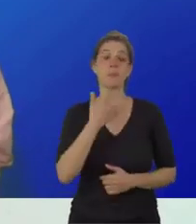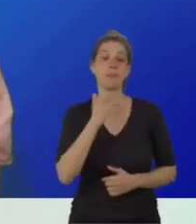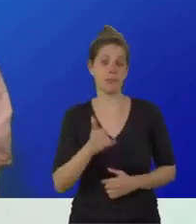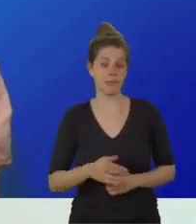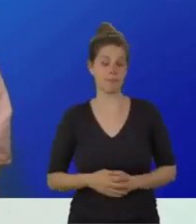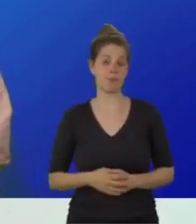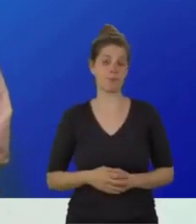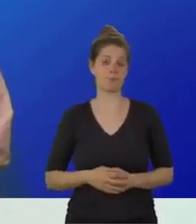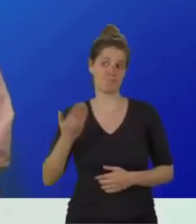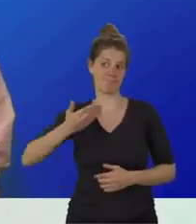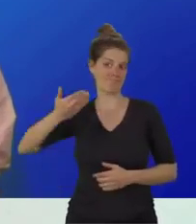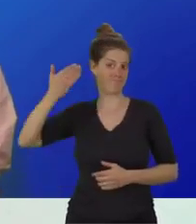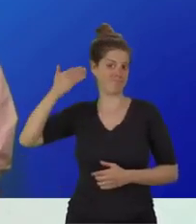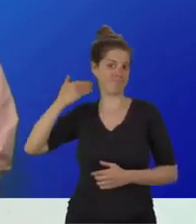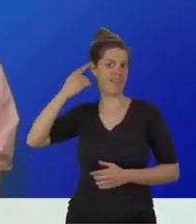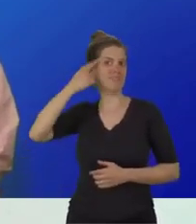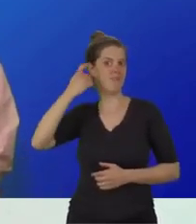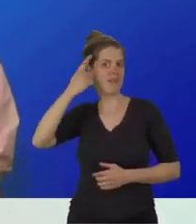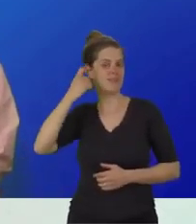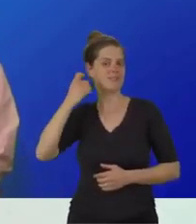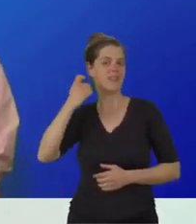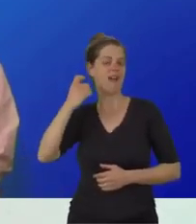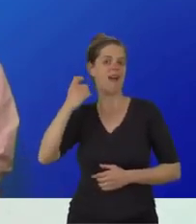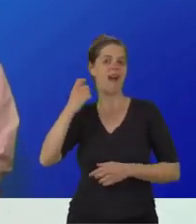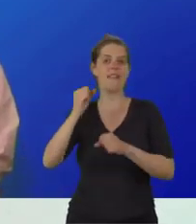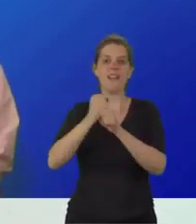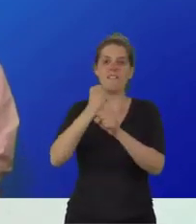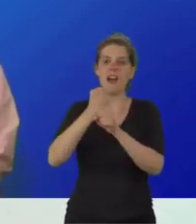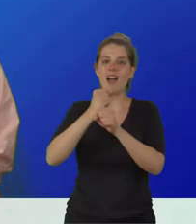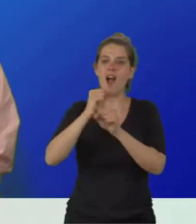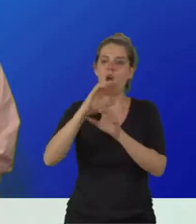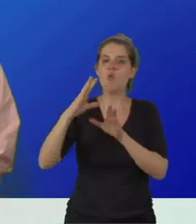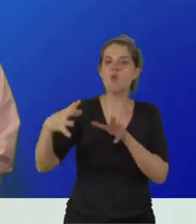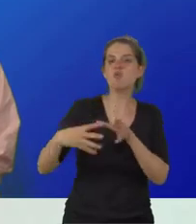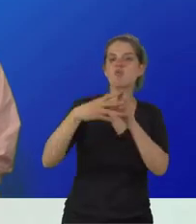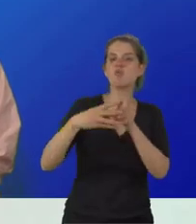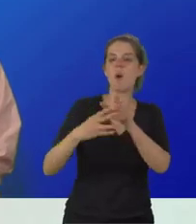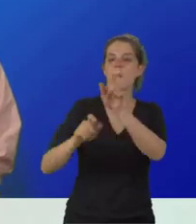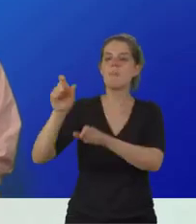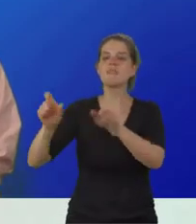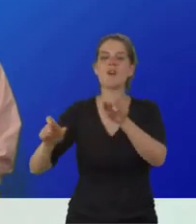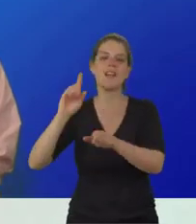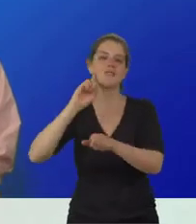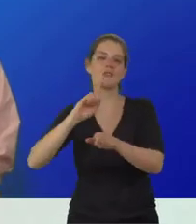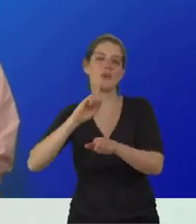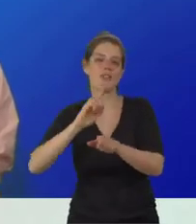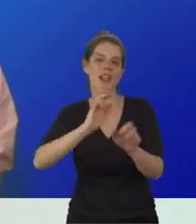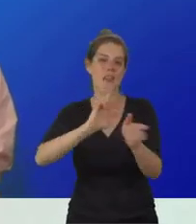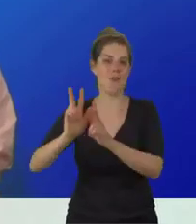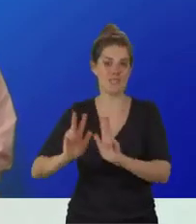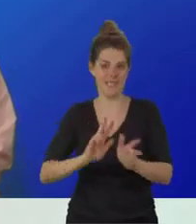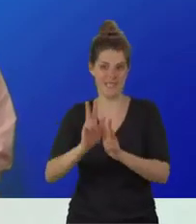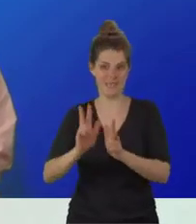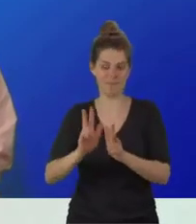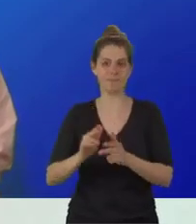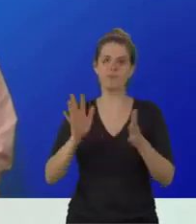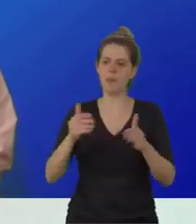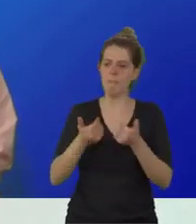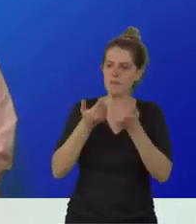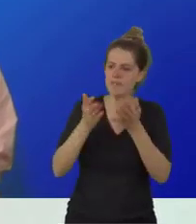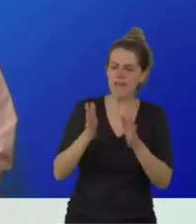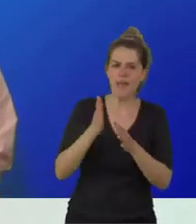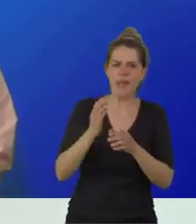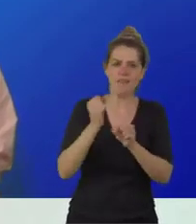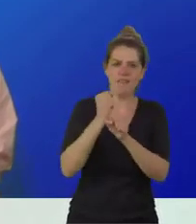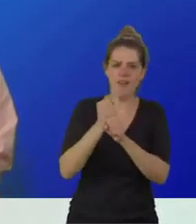un momento me tocó trabajar con toda la gente de lengua de señas. Cuando empecé a trabajar con